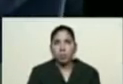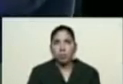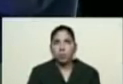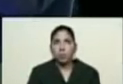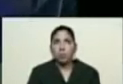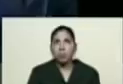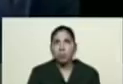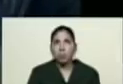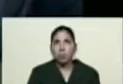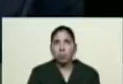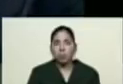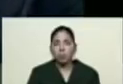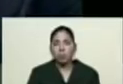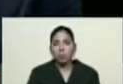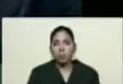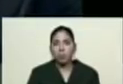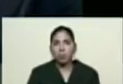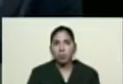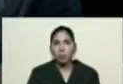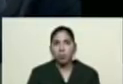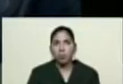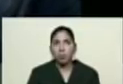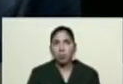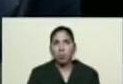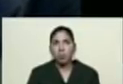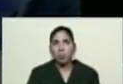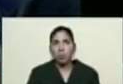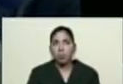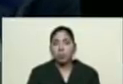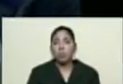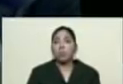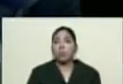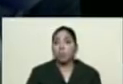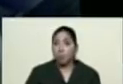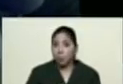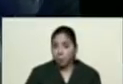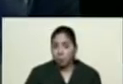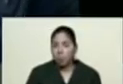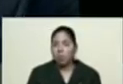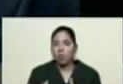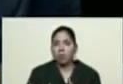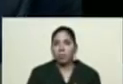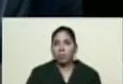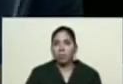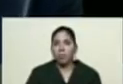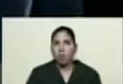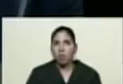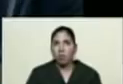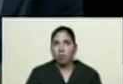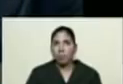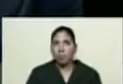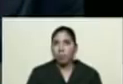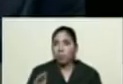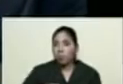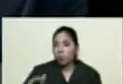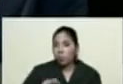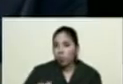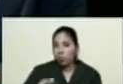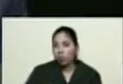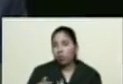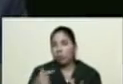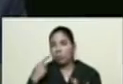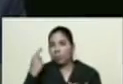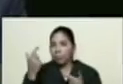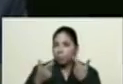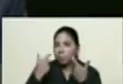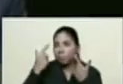Contra todo pronóstico. Y esa salida que el presidente Maduro buscó, ubicó y pensó y le